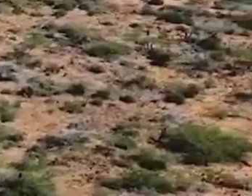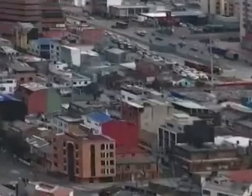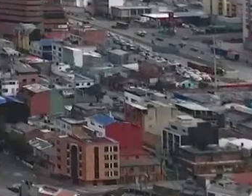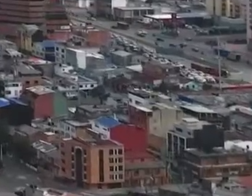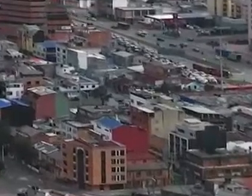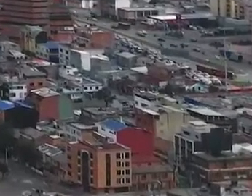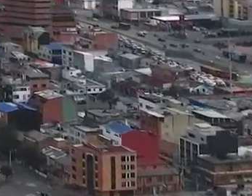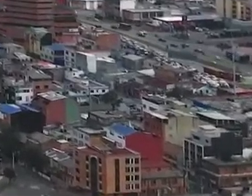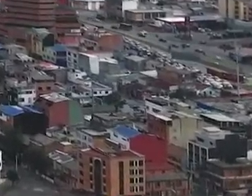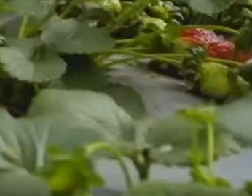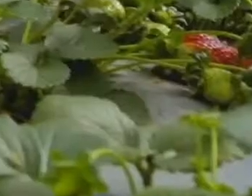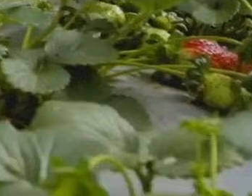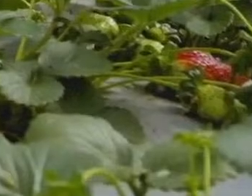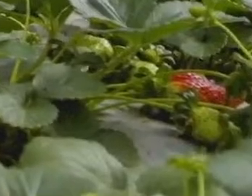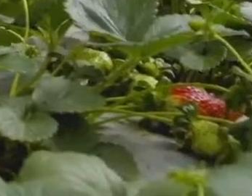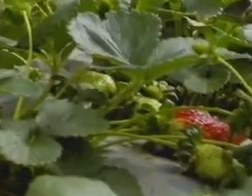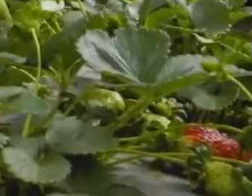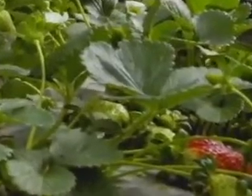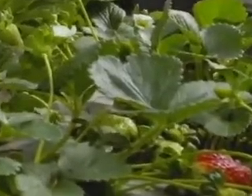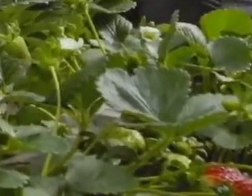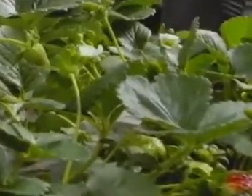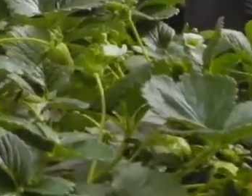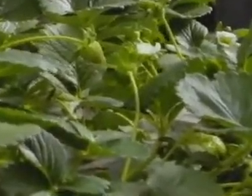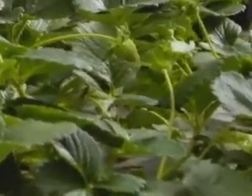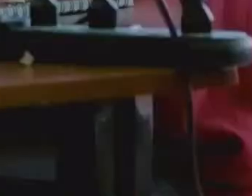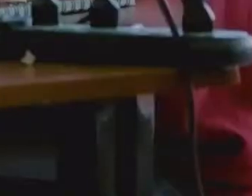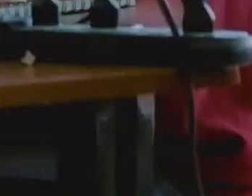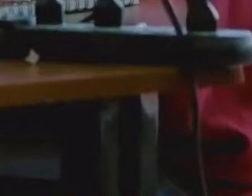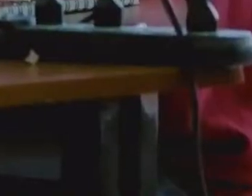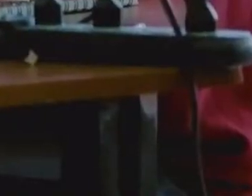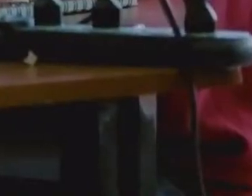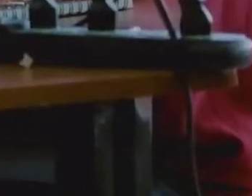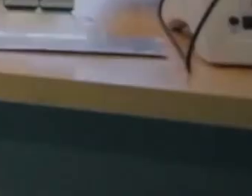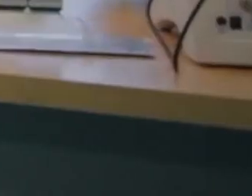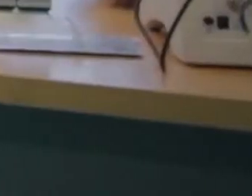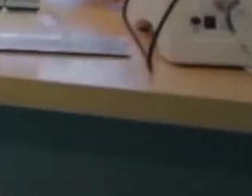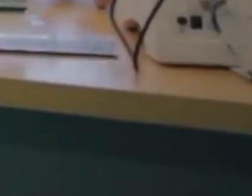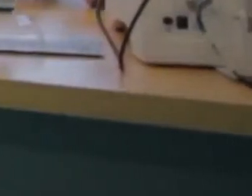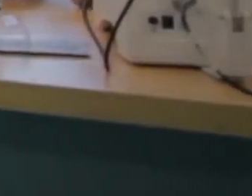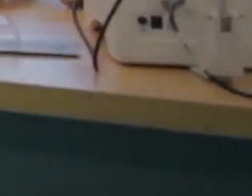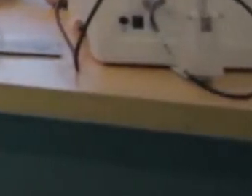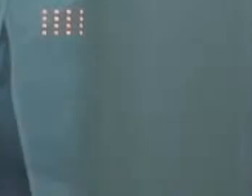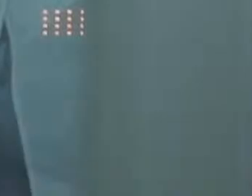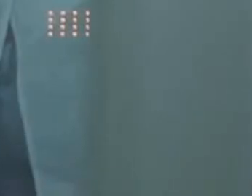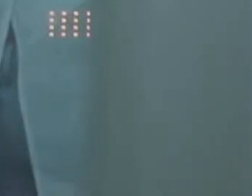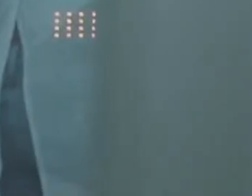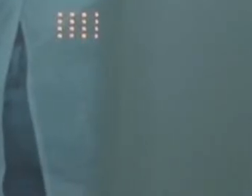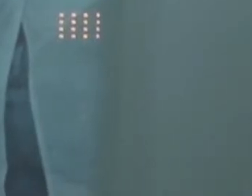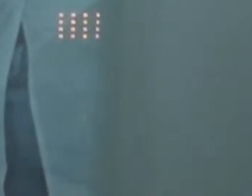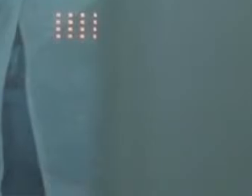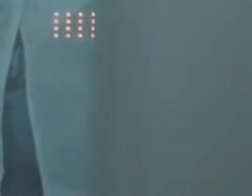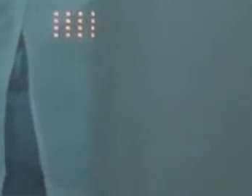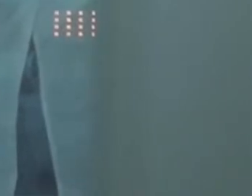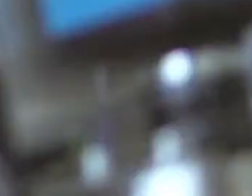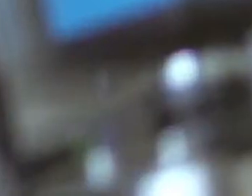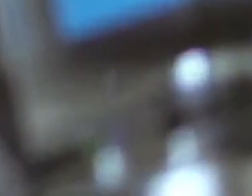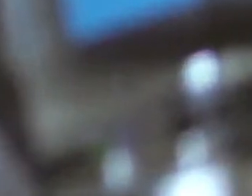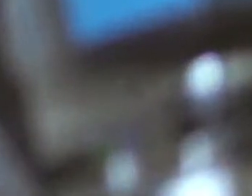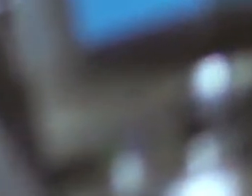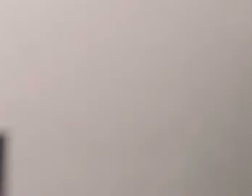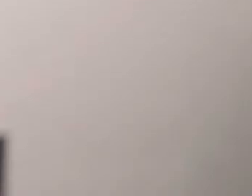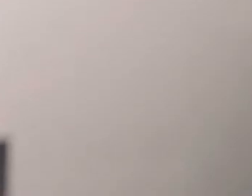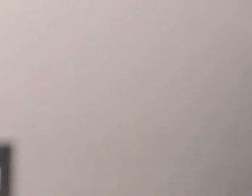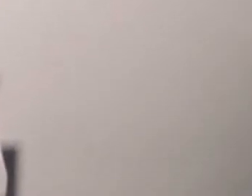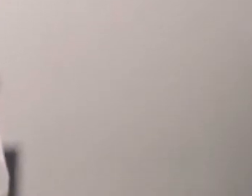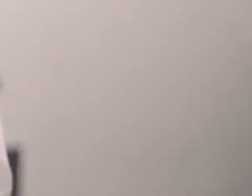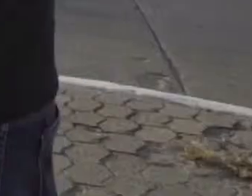Así, se proyecta el futuro de la región mediante la creación de instrumentos innovadores con un enfoque territorial que promueva la productividad